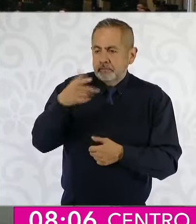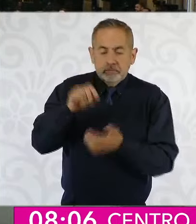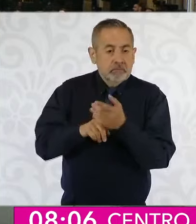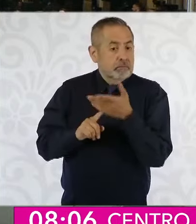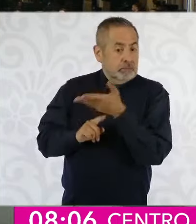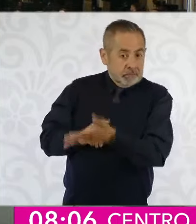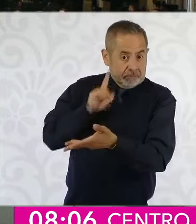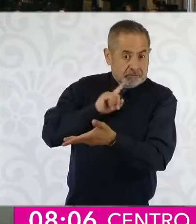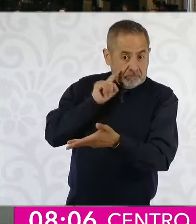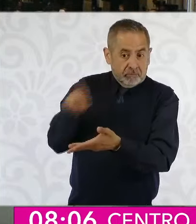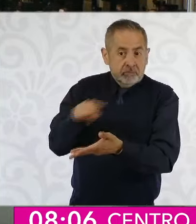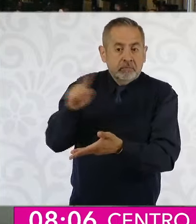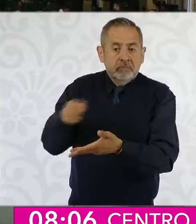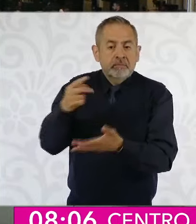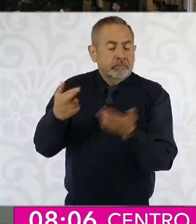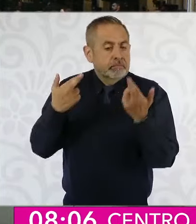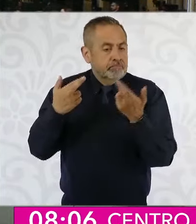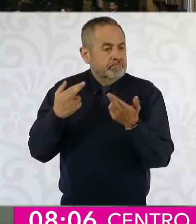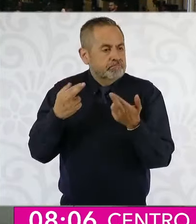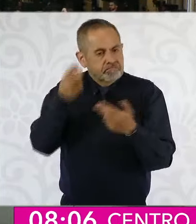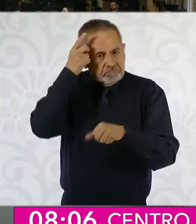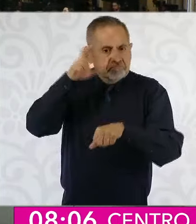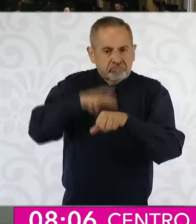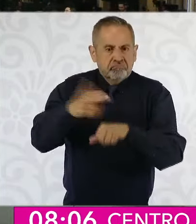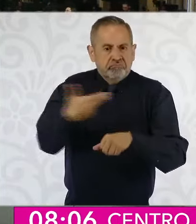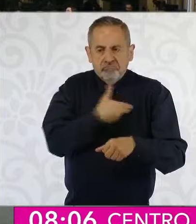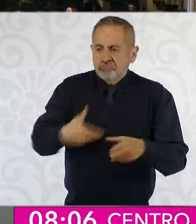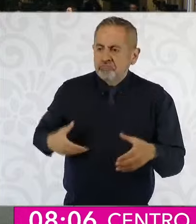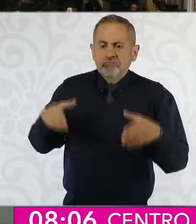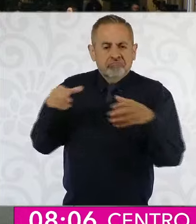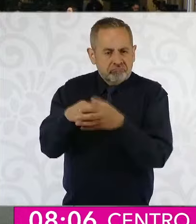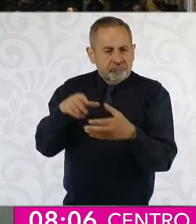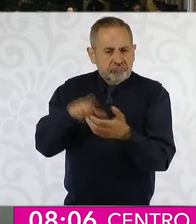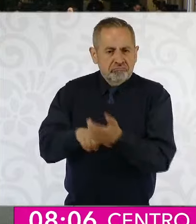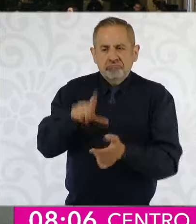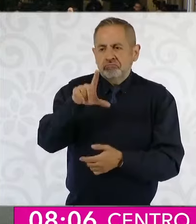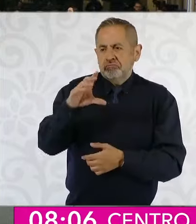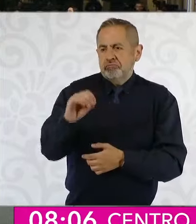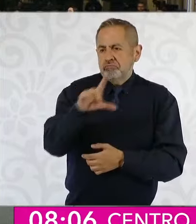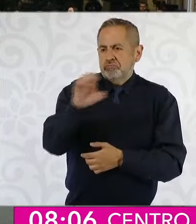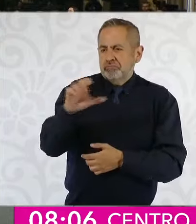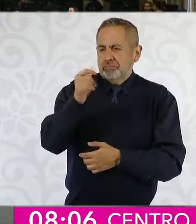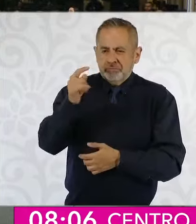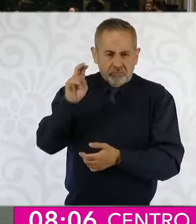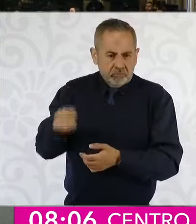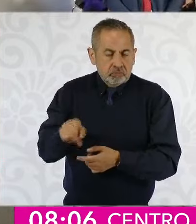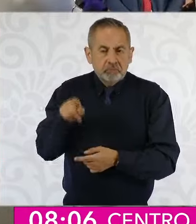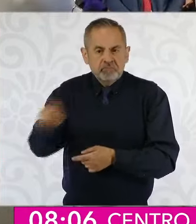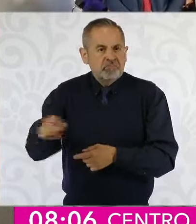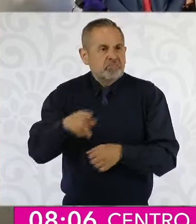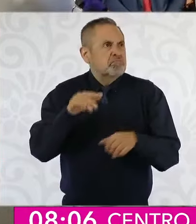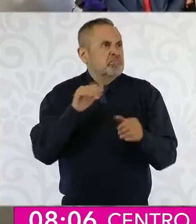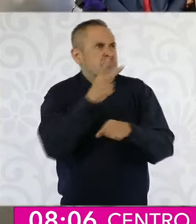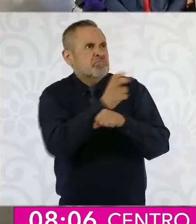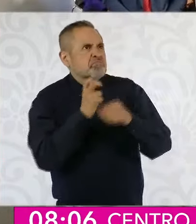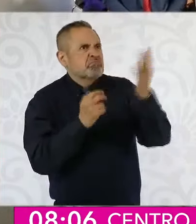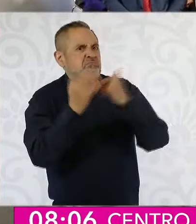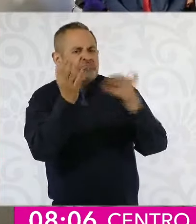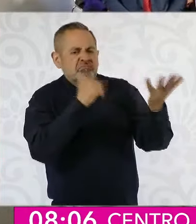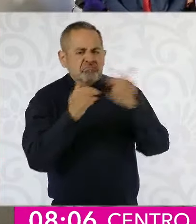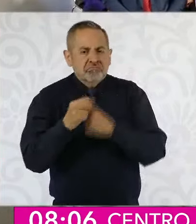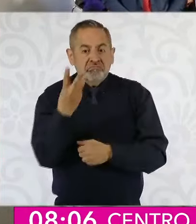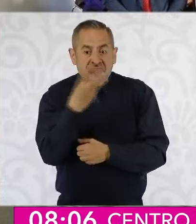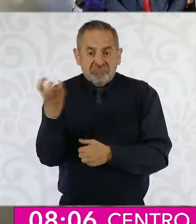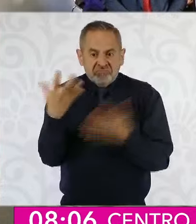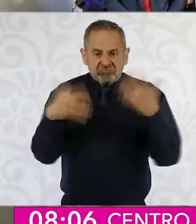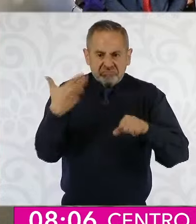María Elena es presidenta y directora de Collection. Ella ha impulsado que vengan a México 300 empresas en